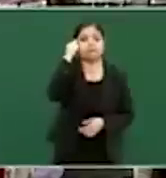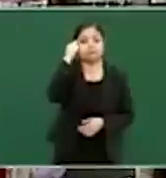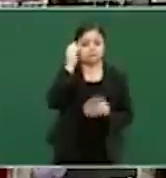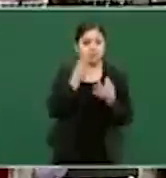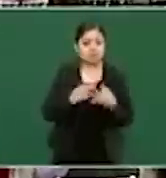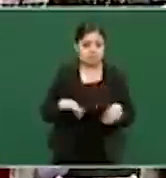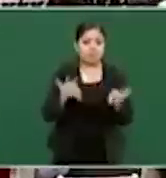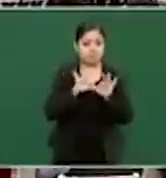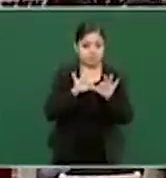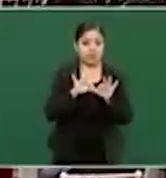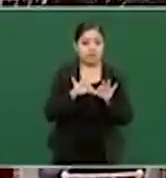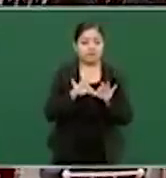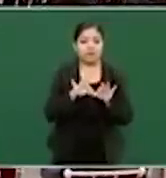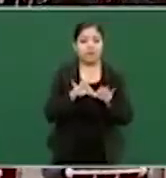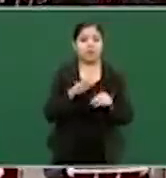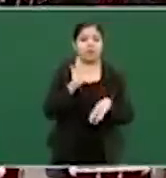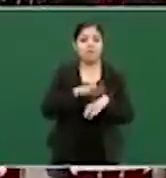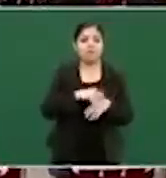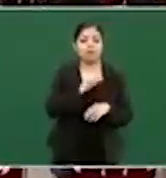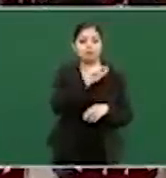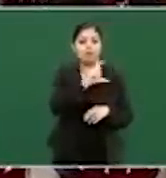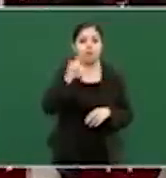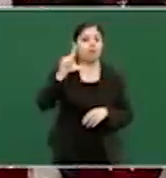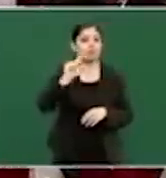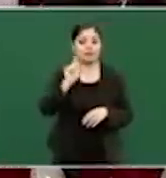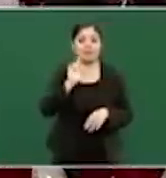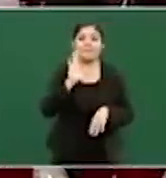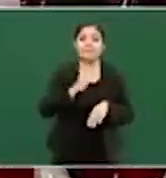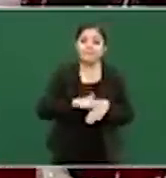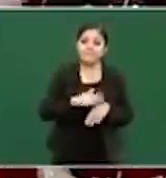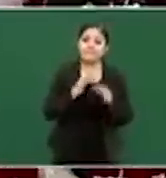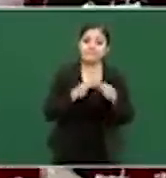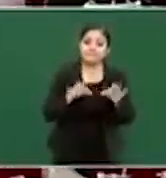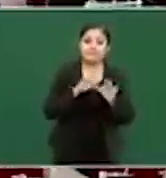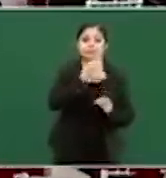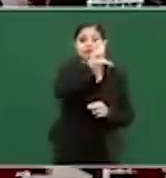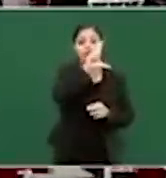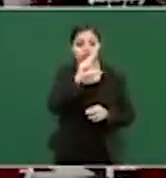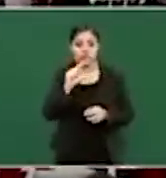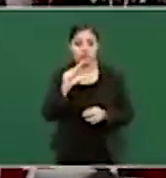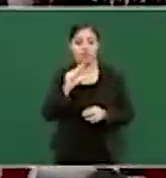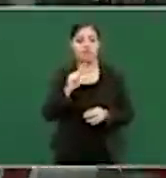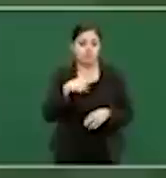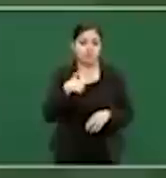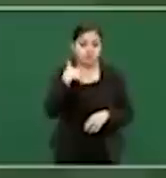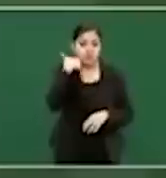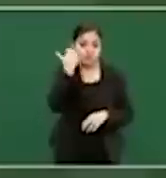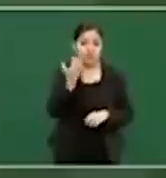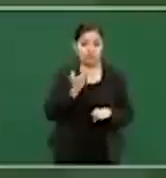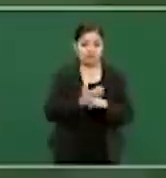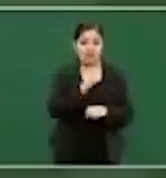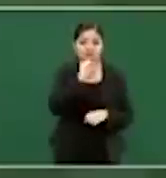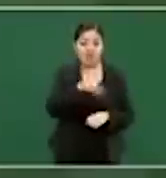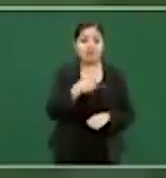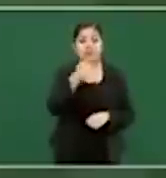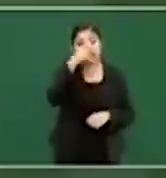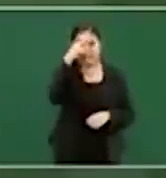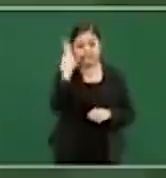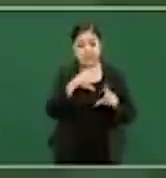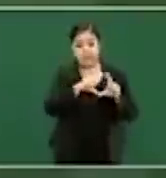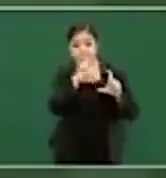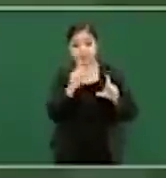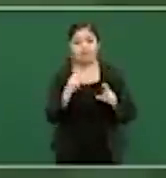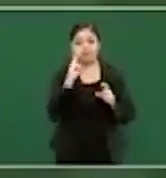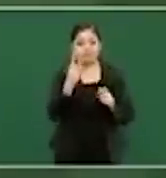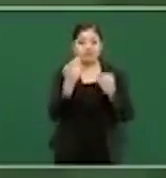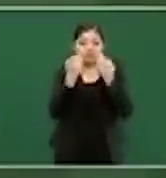los niveles de seguridad que queremos darle a todos los jaliscienses y a nivel nacional a todos los mexicanos, pero el